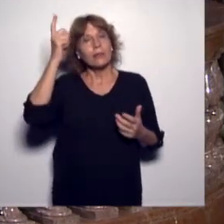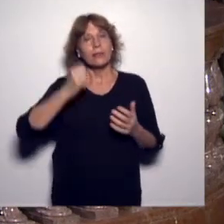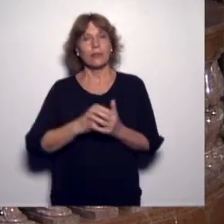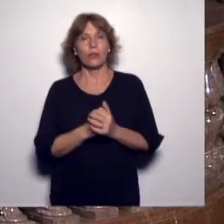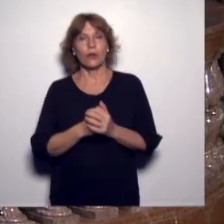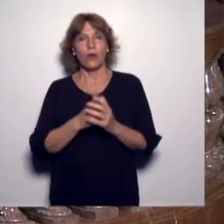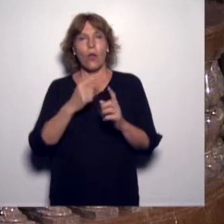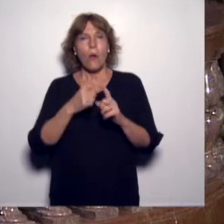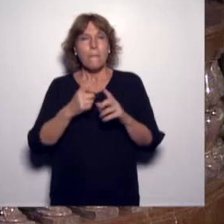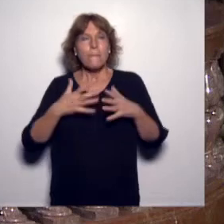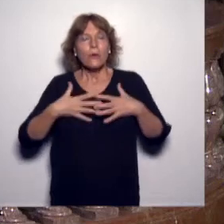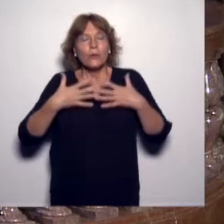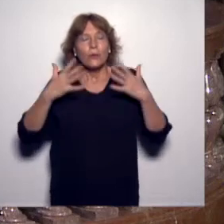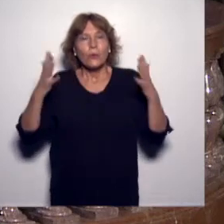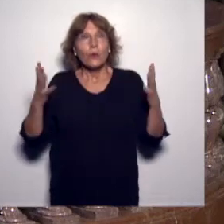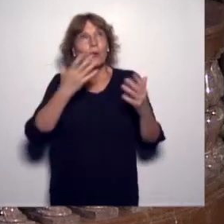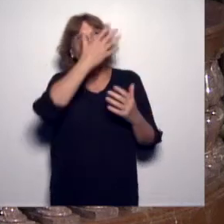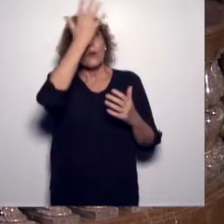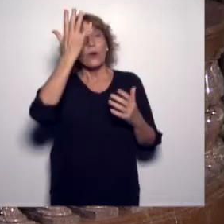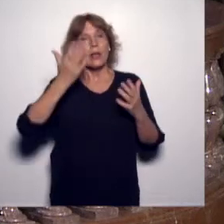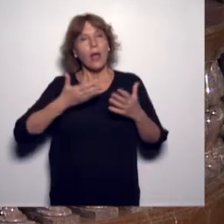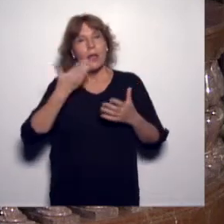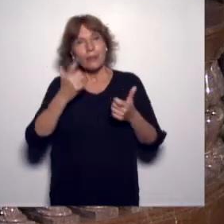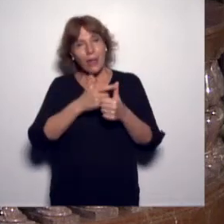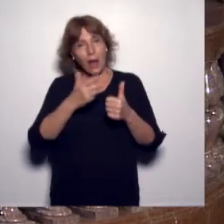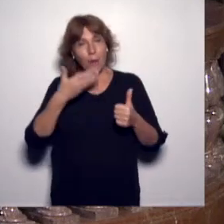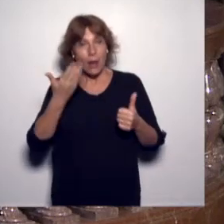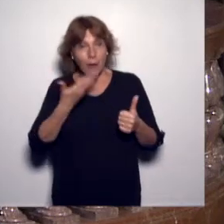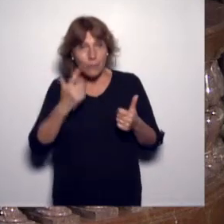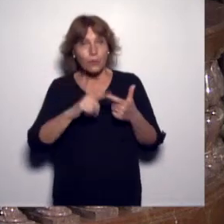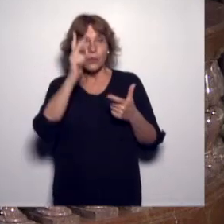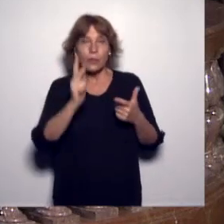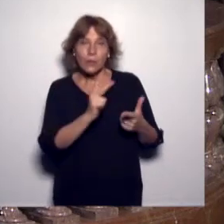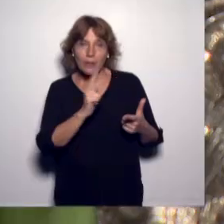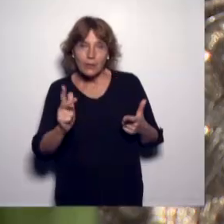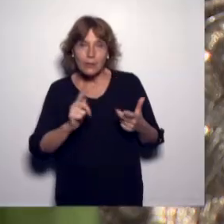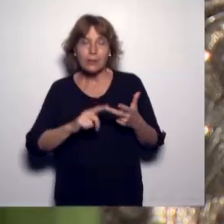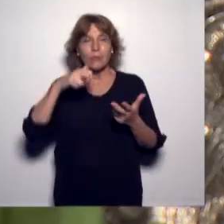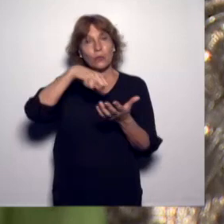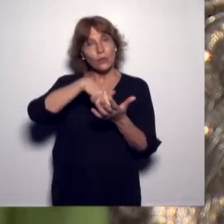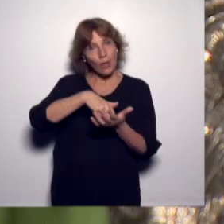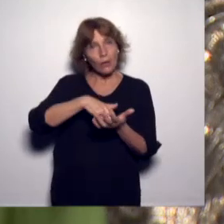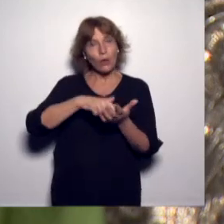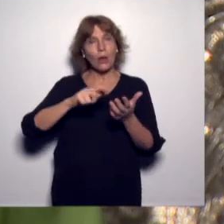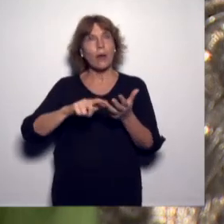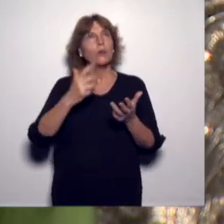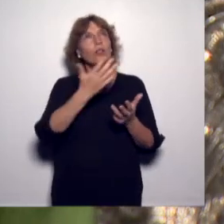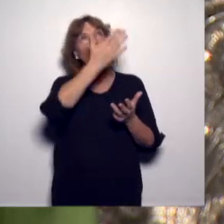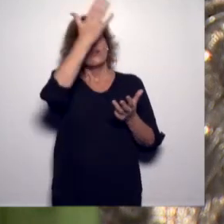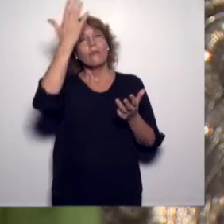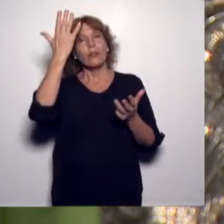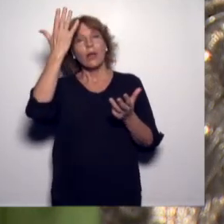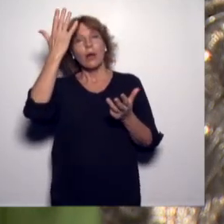Señor. Por tu inmensa gloria te alabamos, te bendecimos, te adoramos,